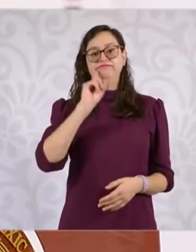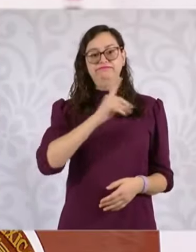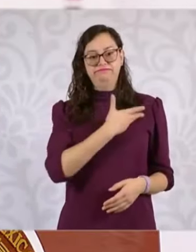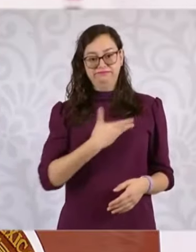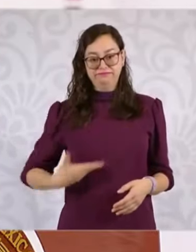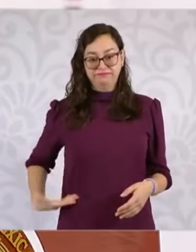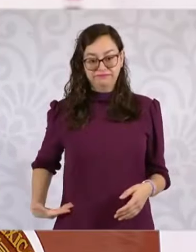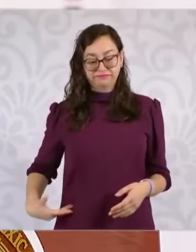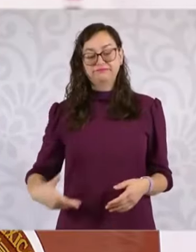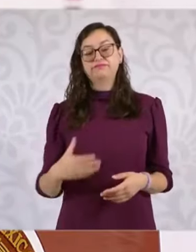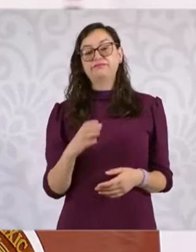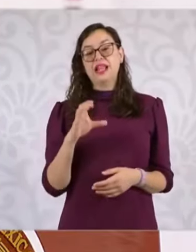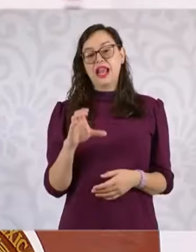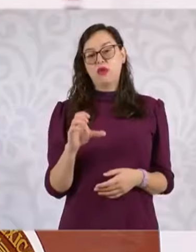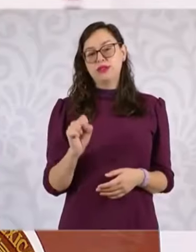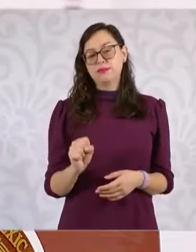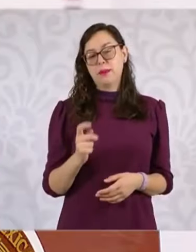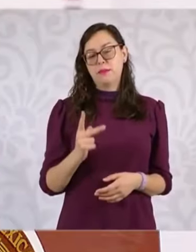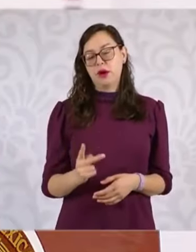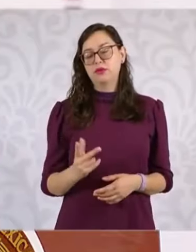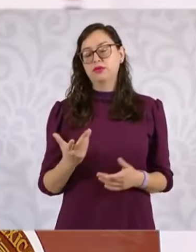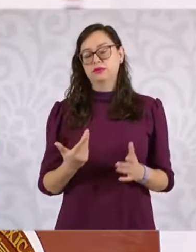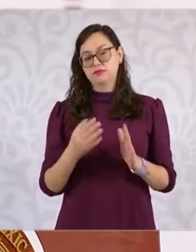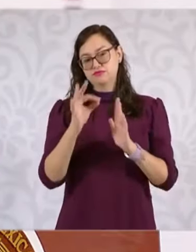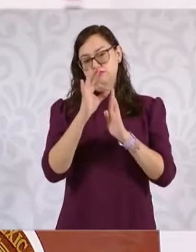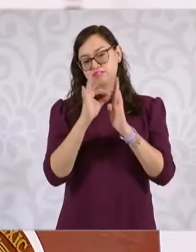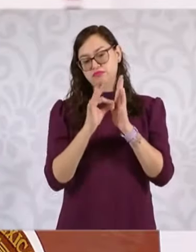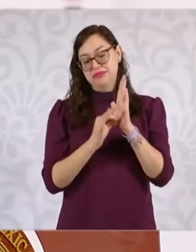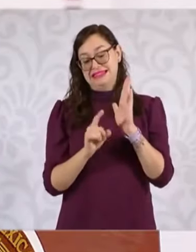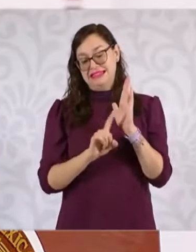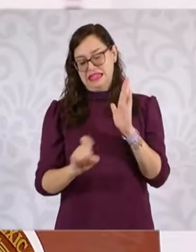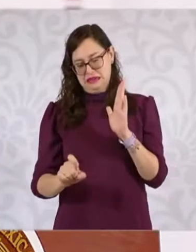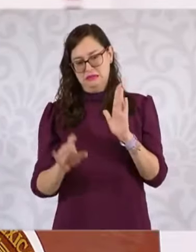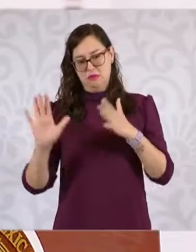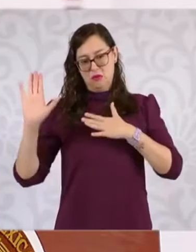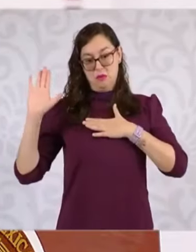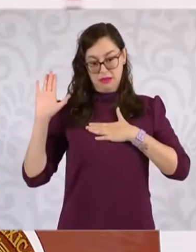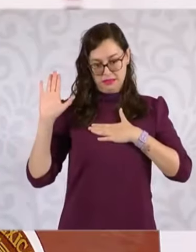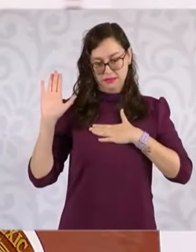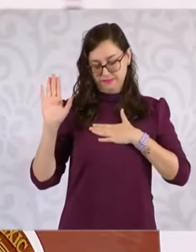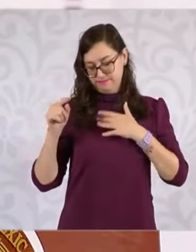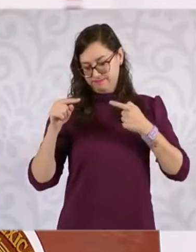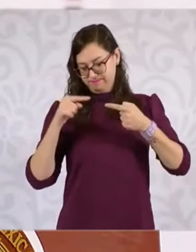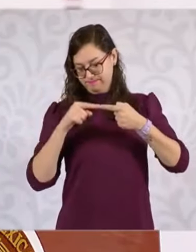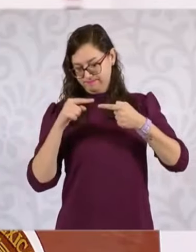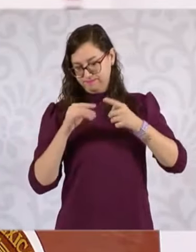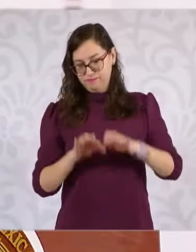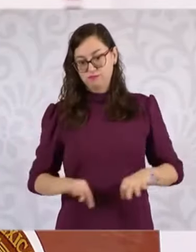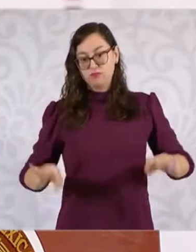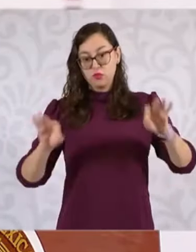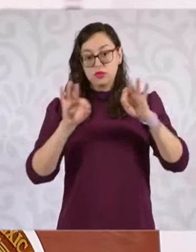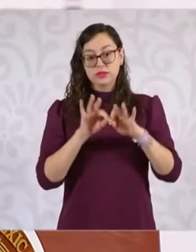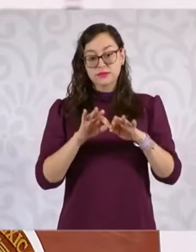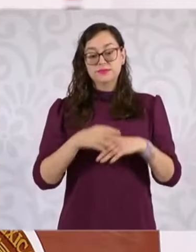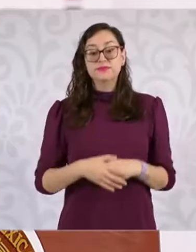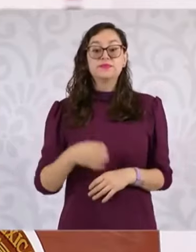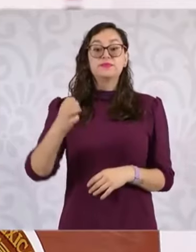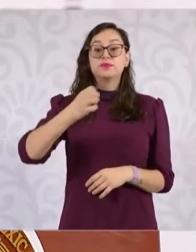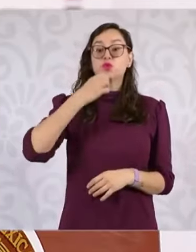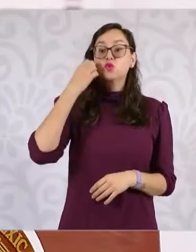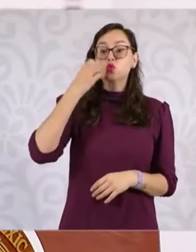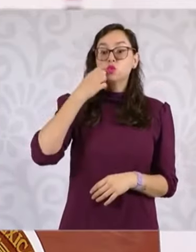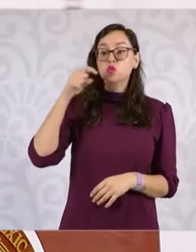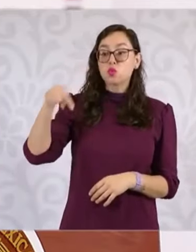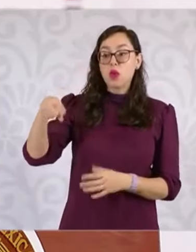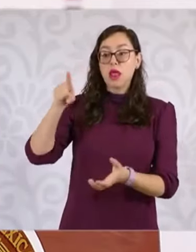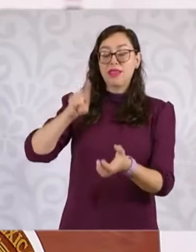está uno muy importante que es donde se engloban estas acciones, convertir a las escuelas en espacios para